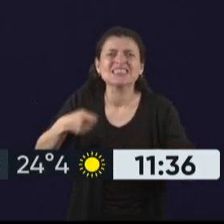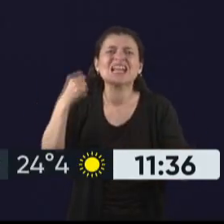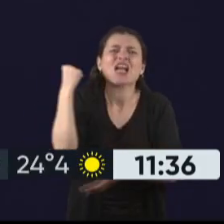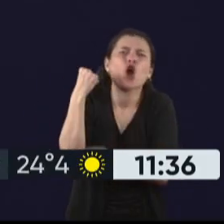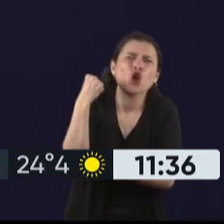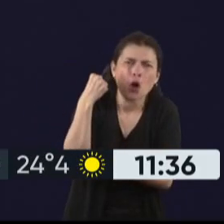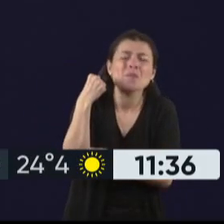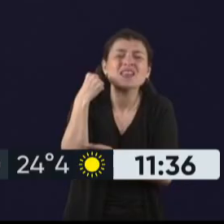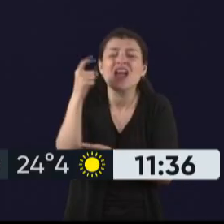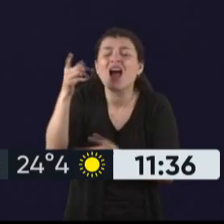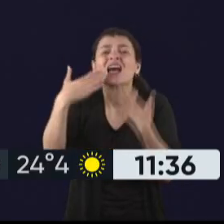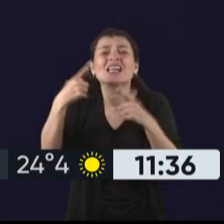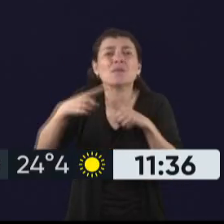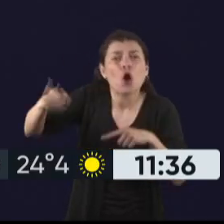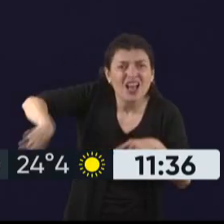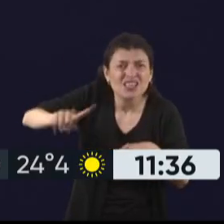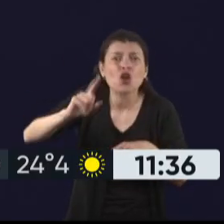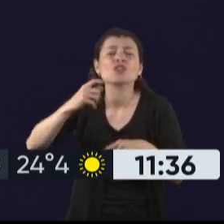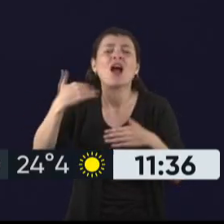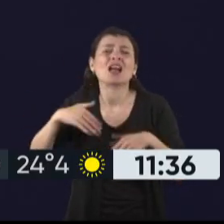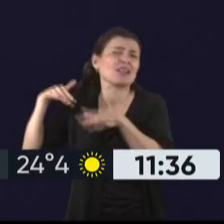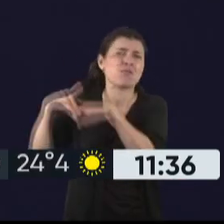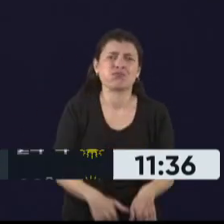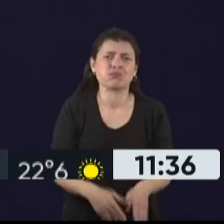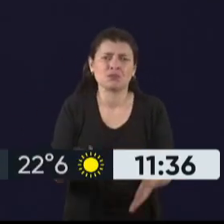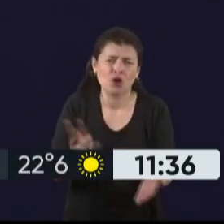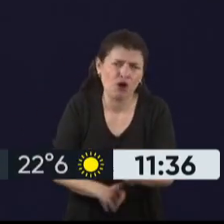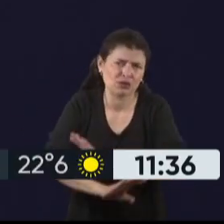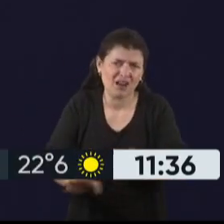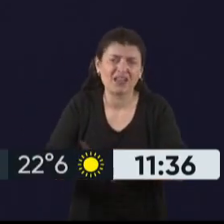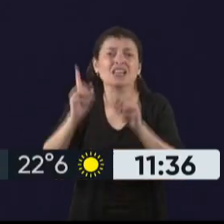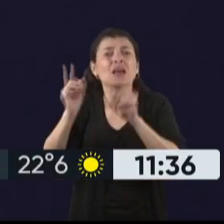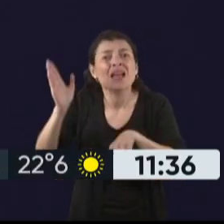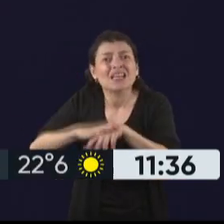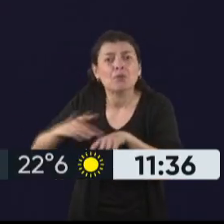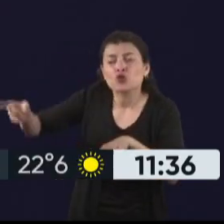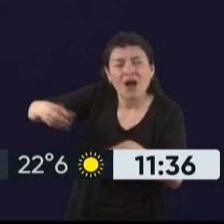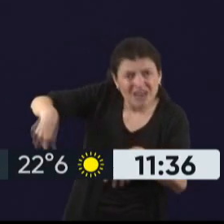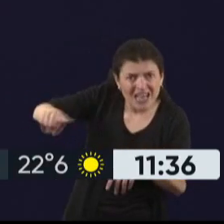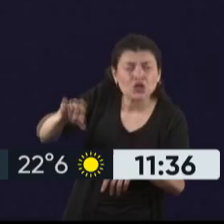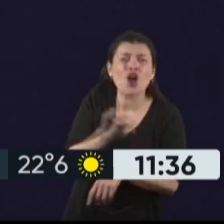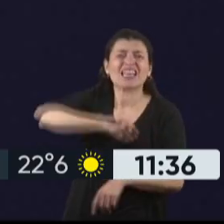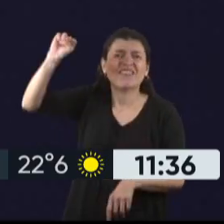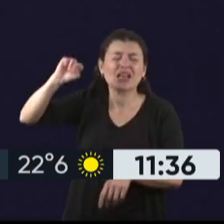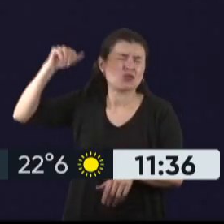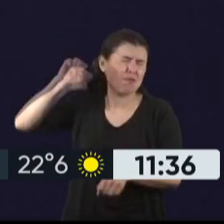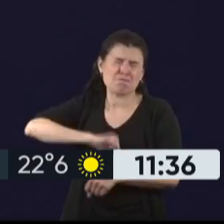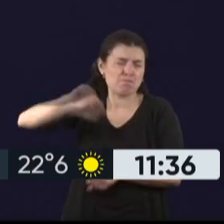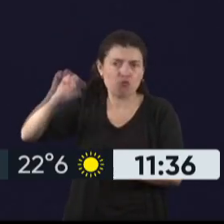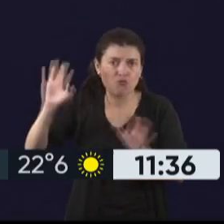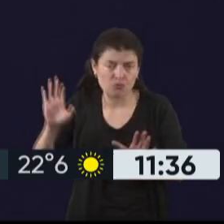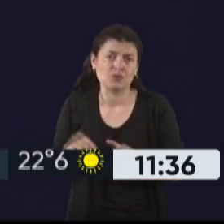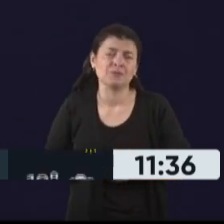te ha hundido en la pobreza y que te ha disparado la inflación, que te ha aislado del mundo y que te ha hecho todos los